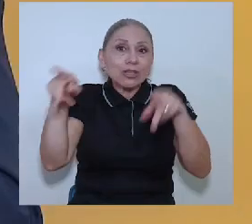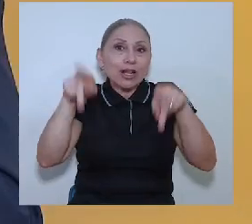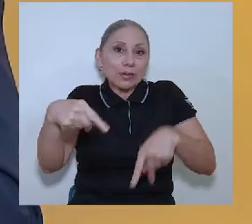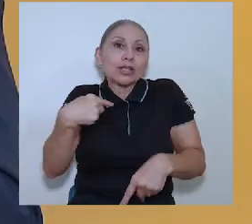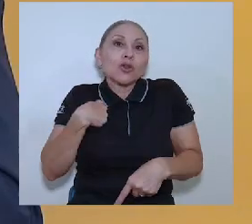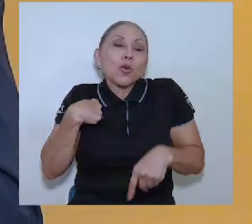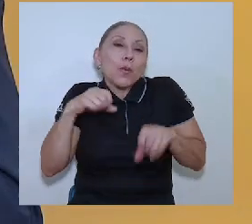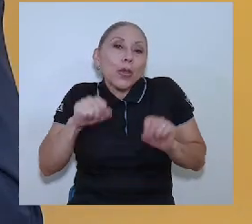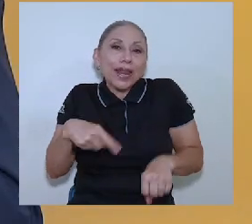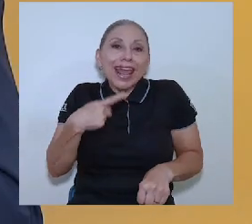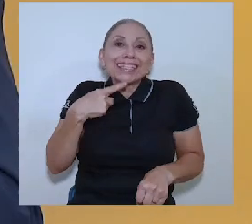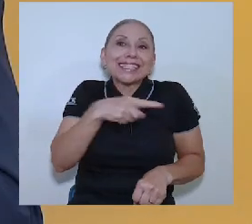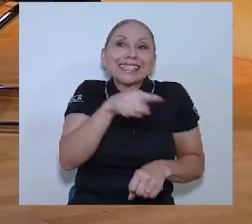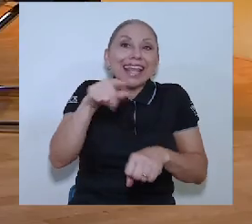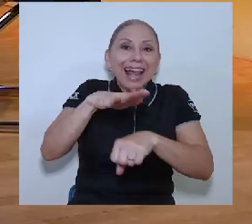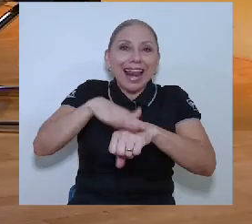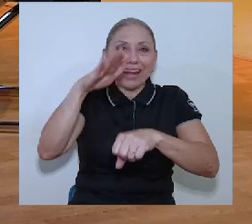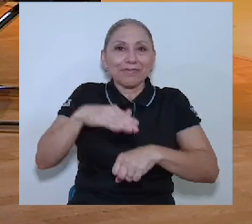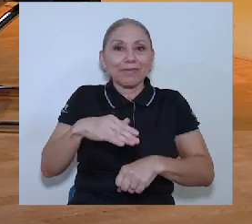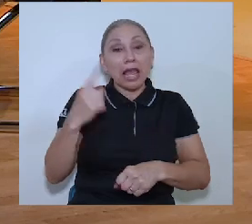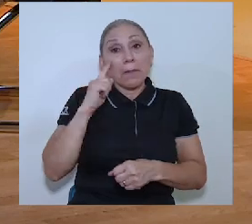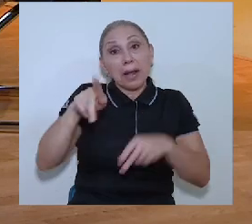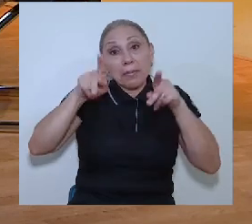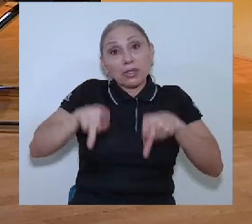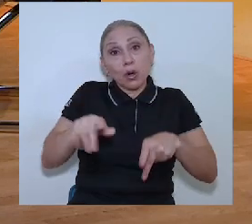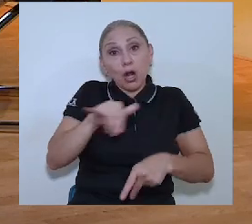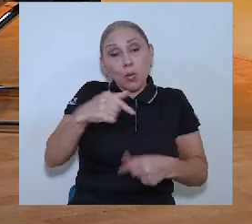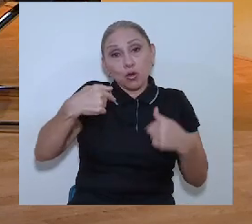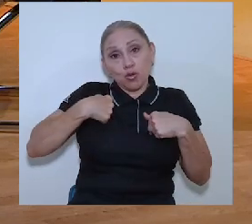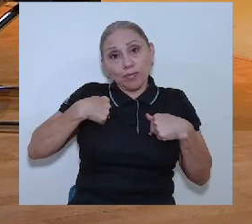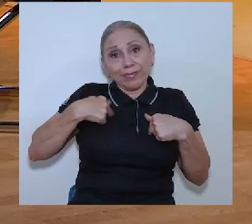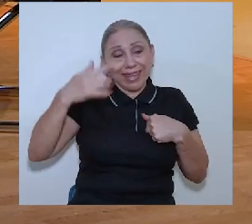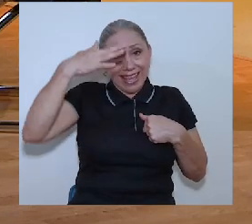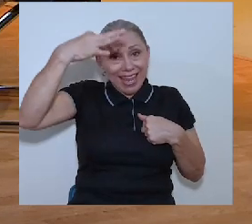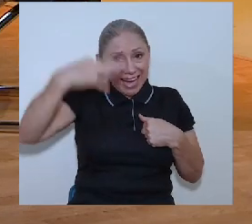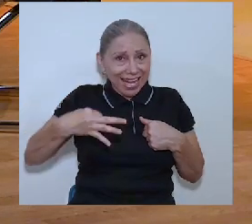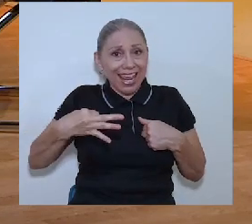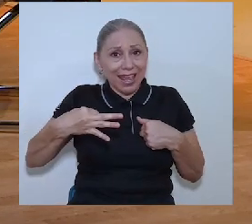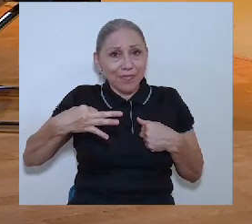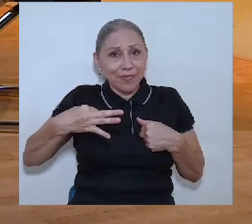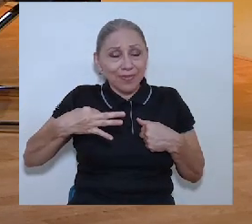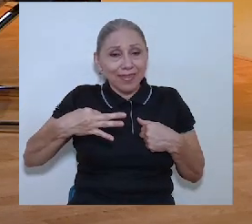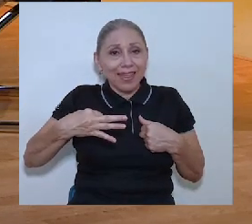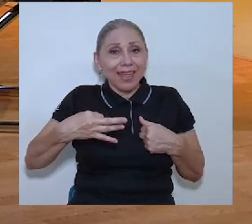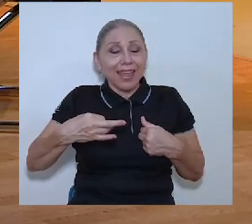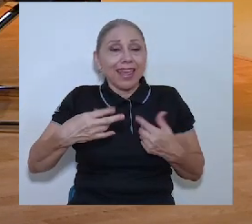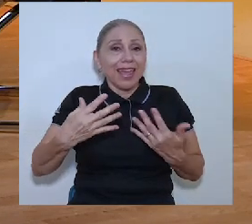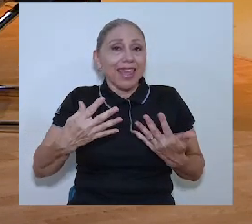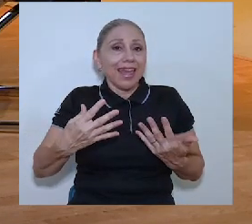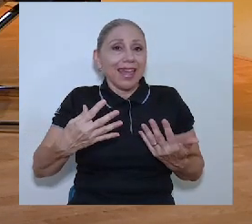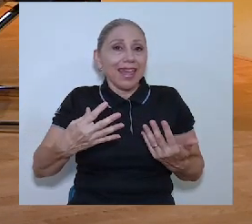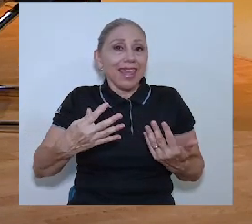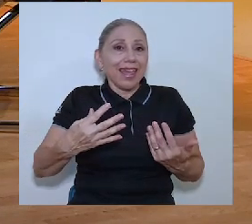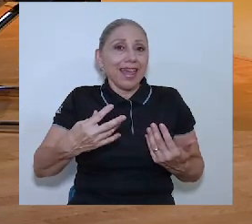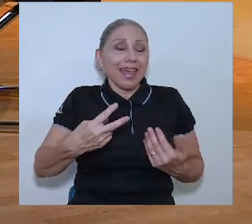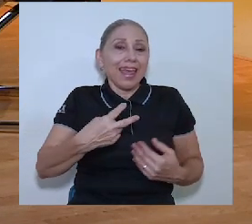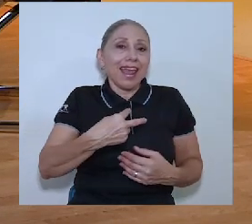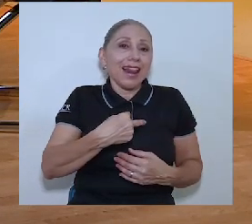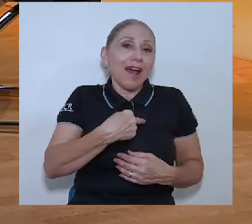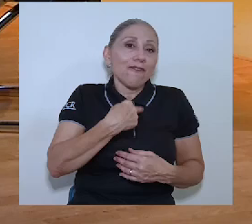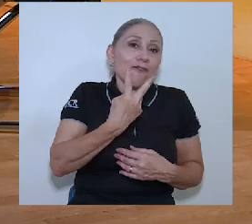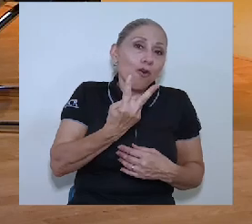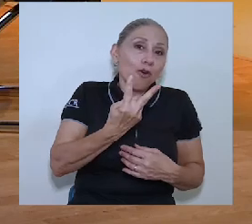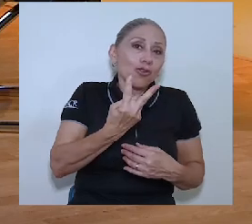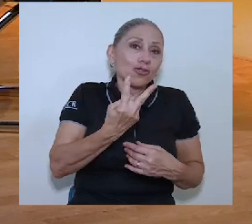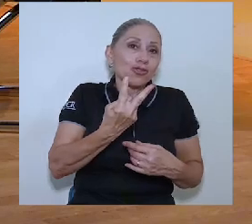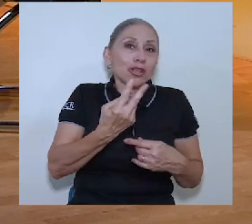señalar. Y para alguien como yo, que cree en en la voz. Yo trabajé en el registro